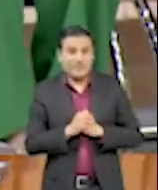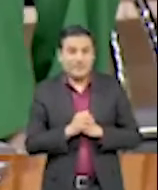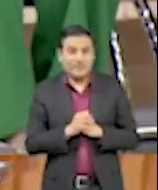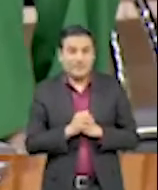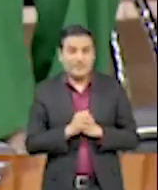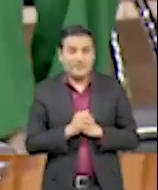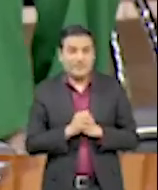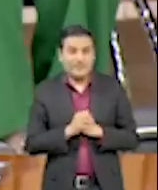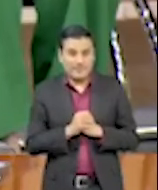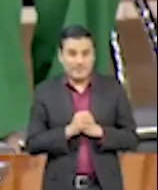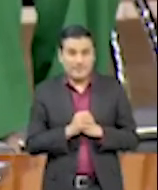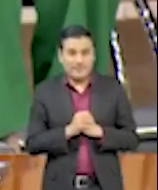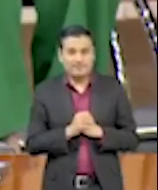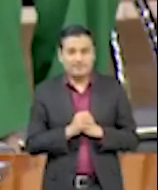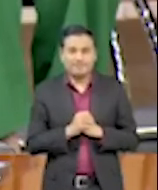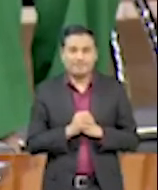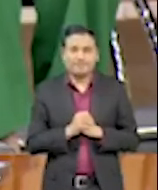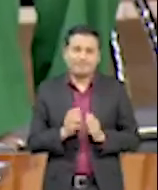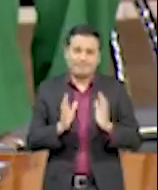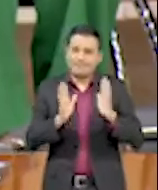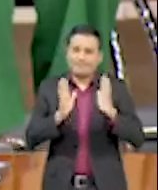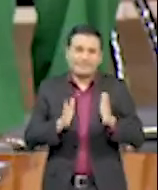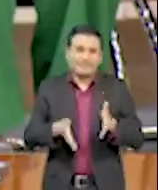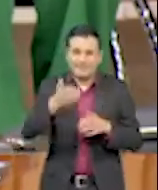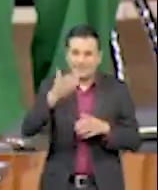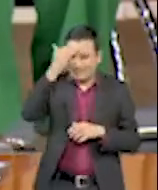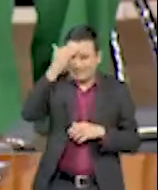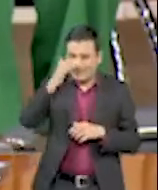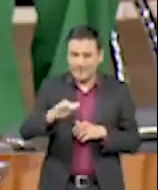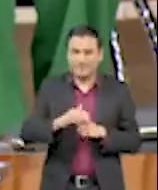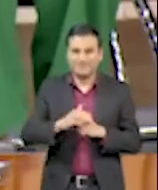como es sabido. Entonces,